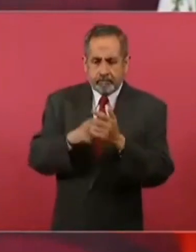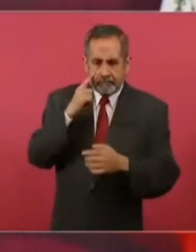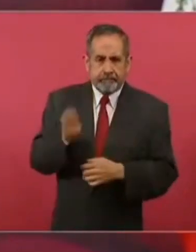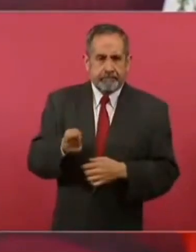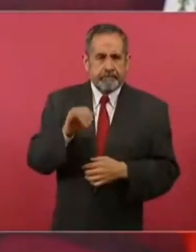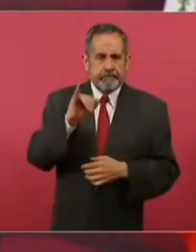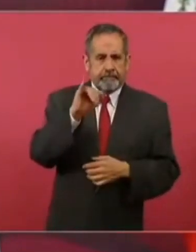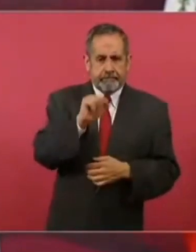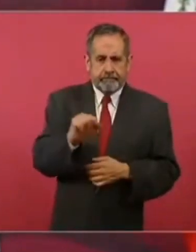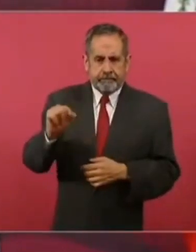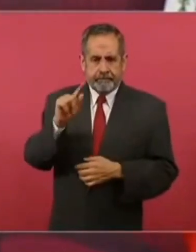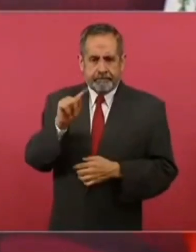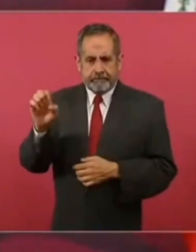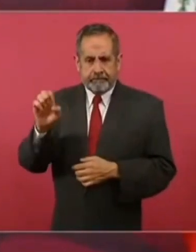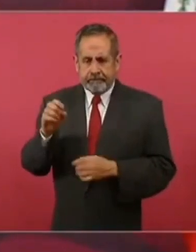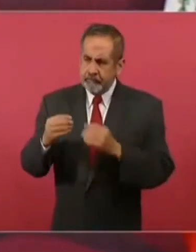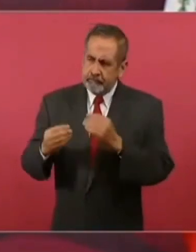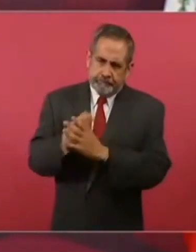ISSSTE.